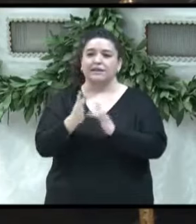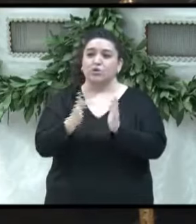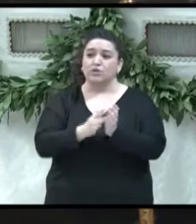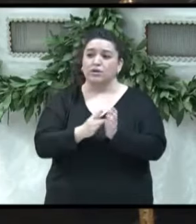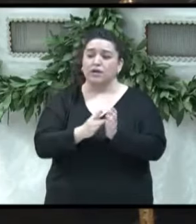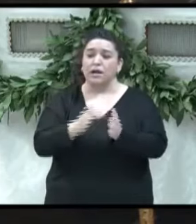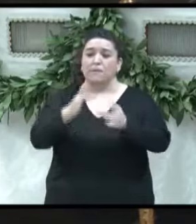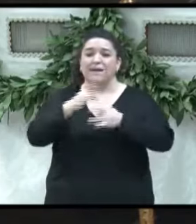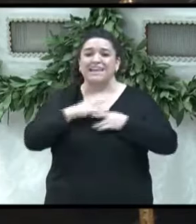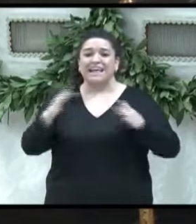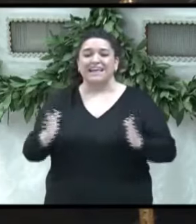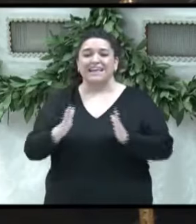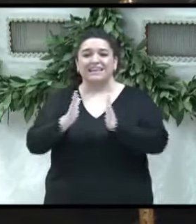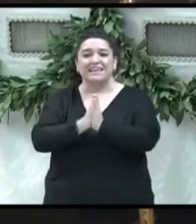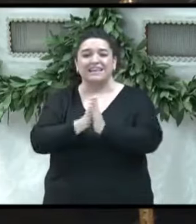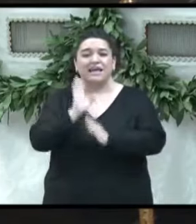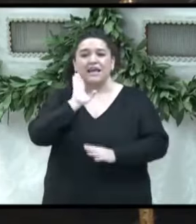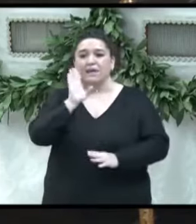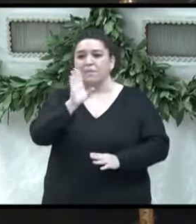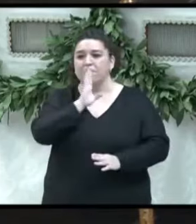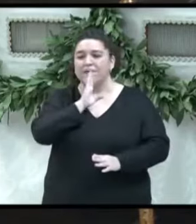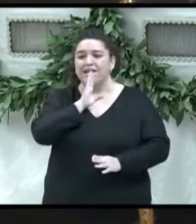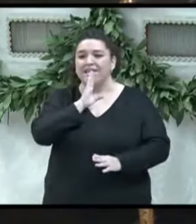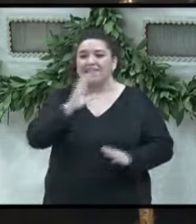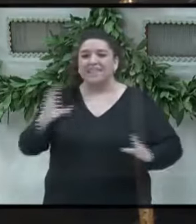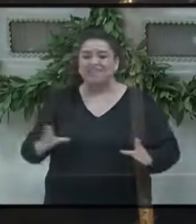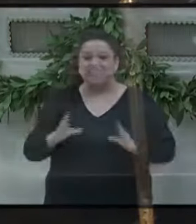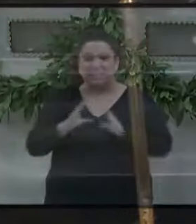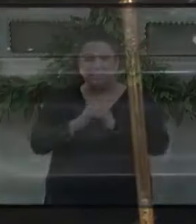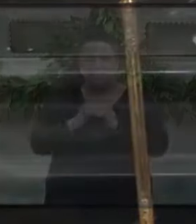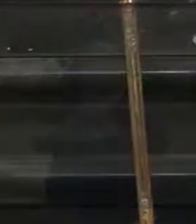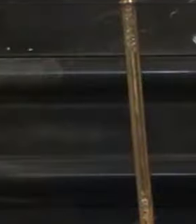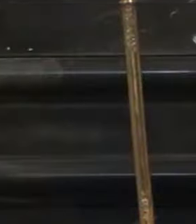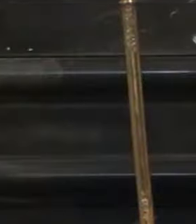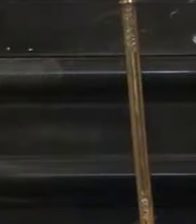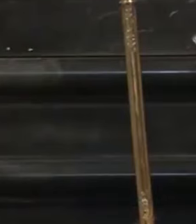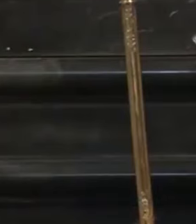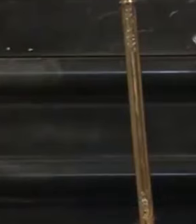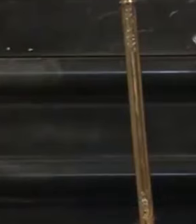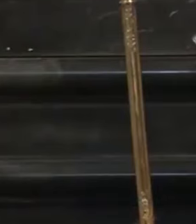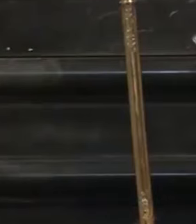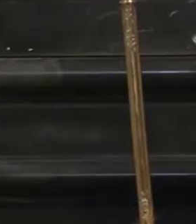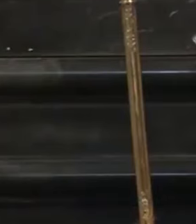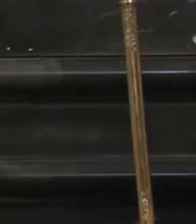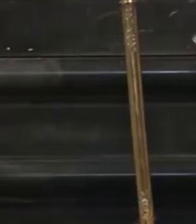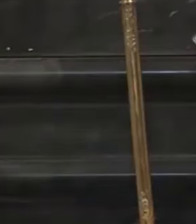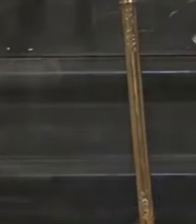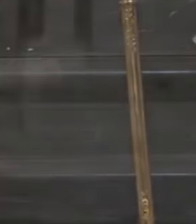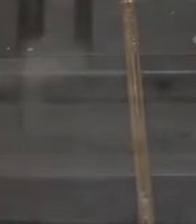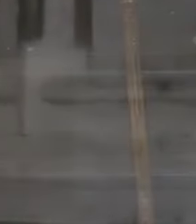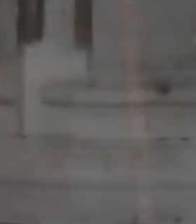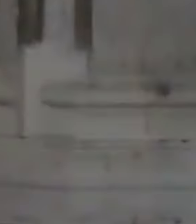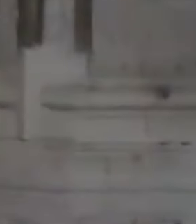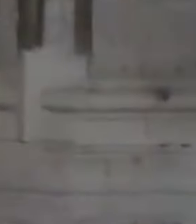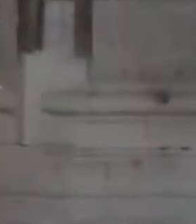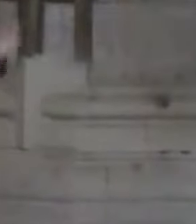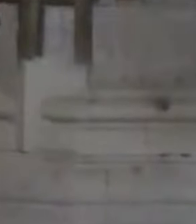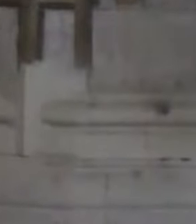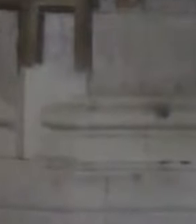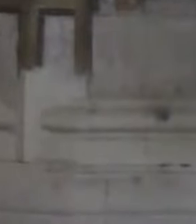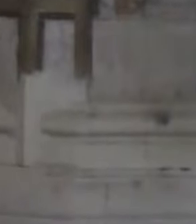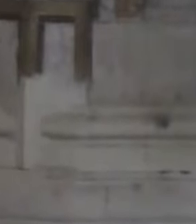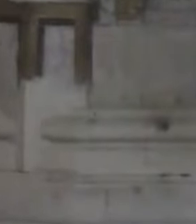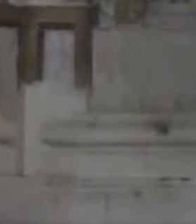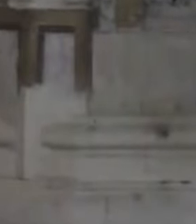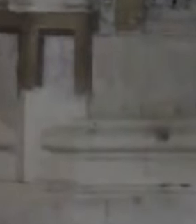santísima es madre de la iglesia madre de los mártires reina de los mártires es invocada en